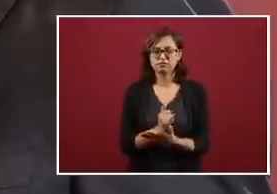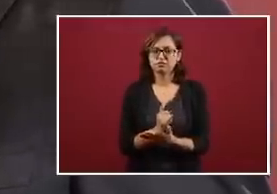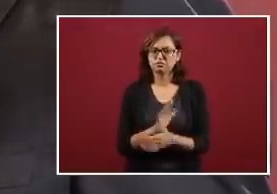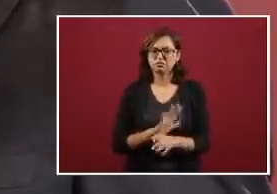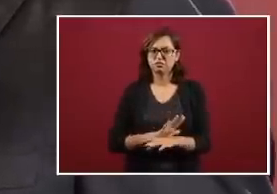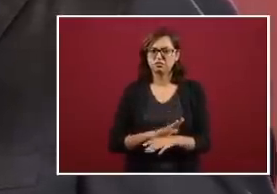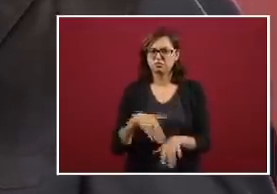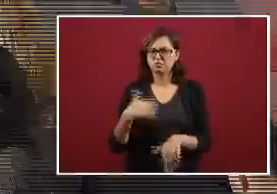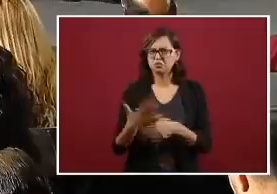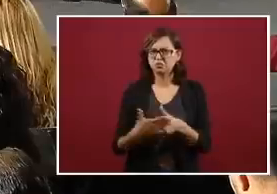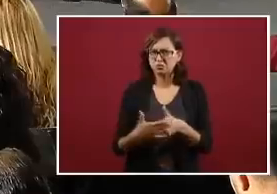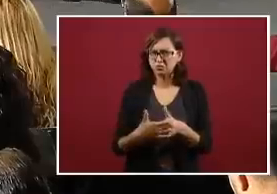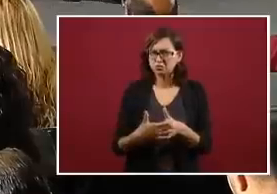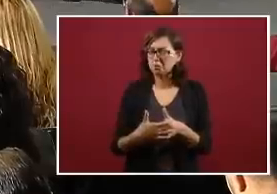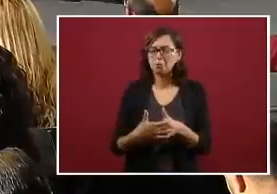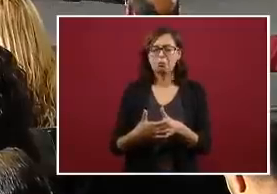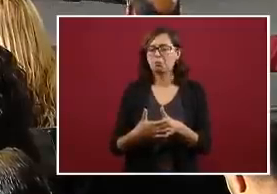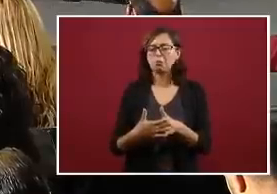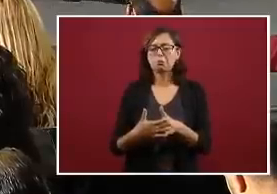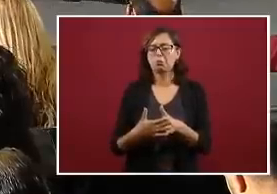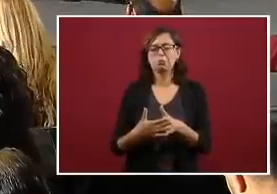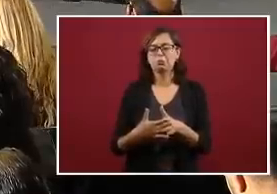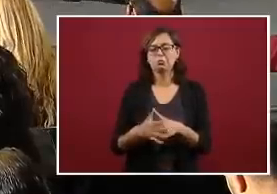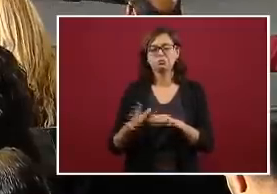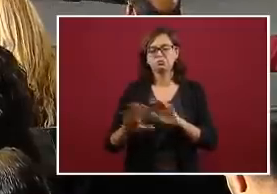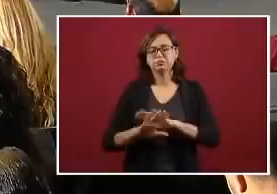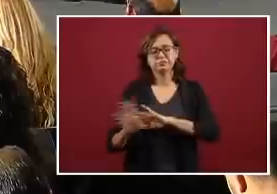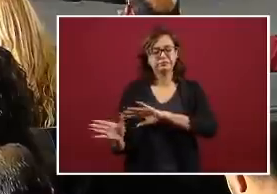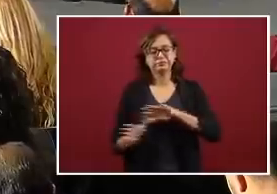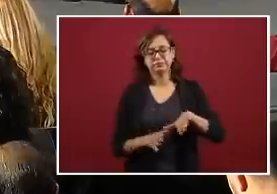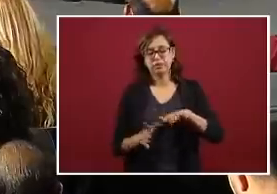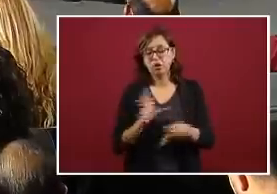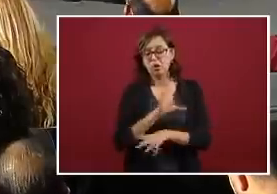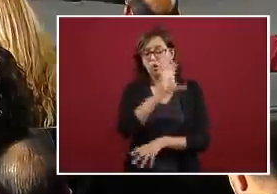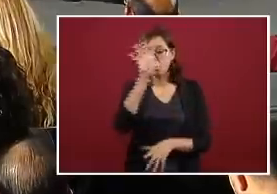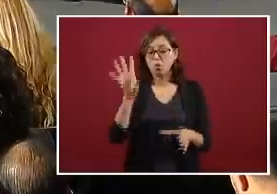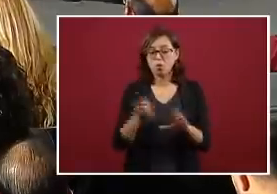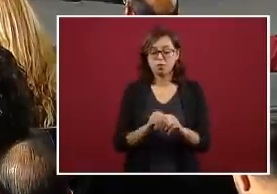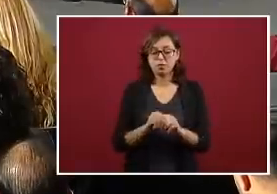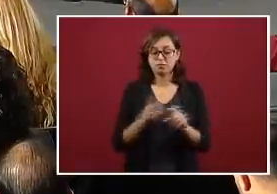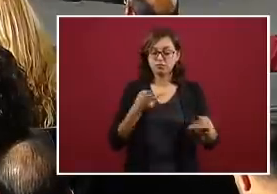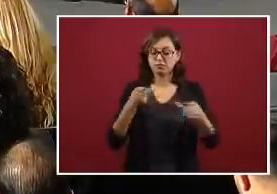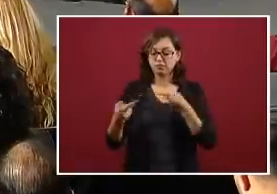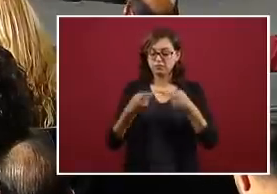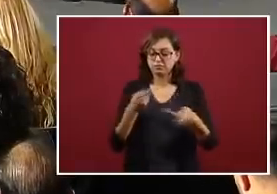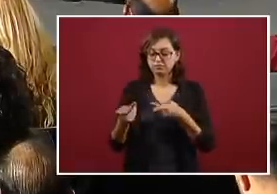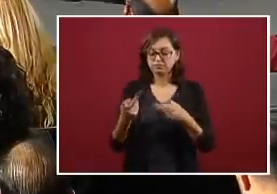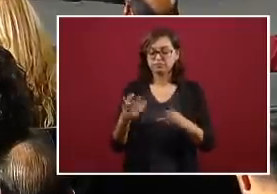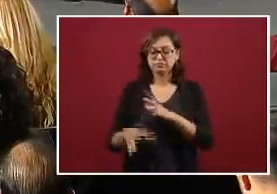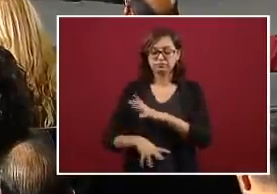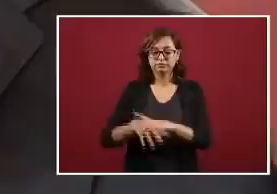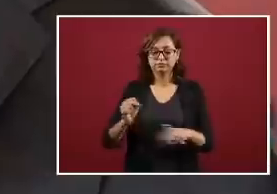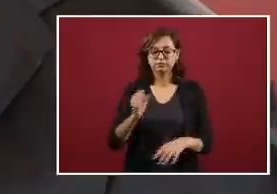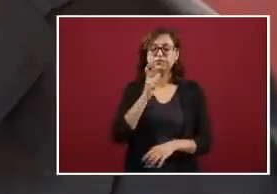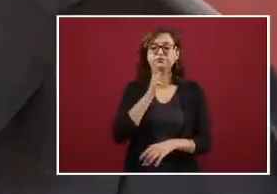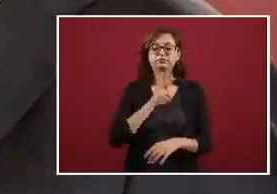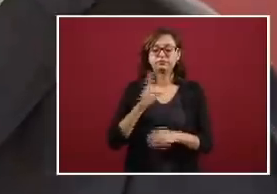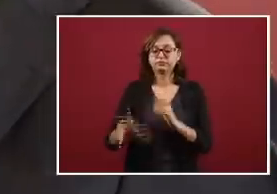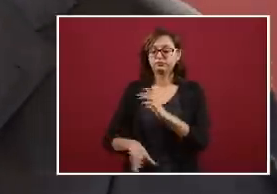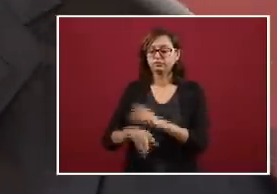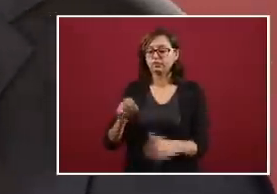descartado. Todo nuestro plan de producción, en el caso de la extracción de petróleo y de